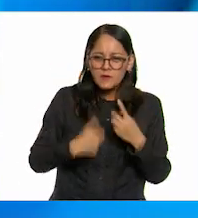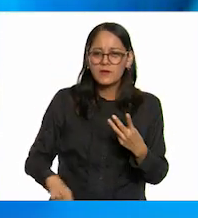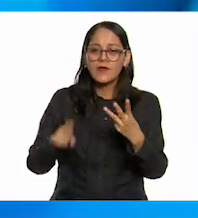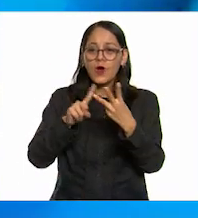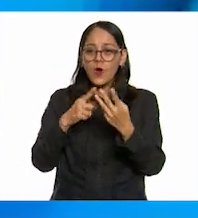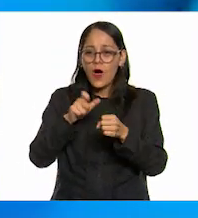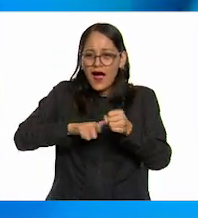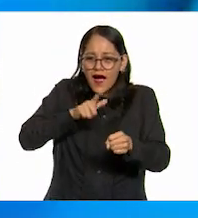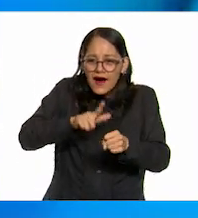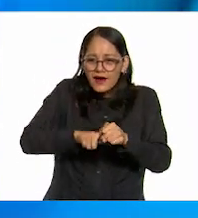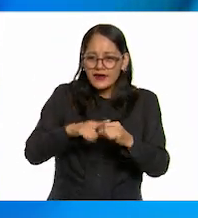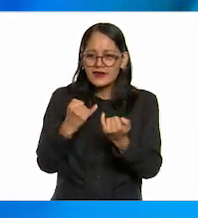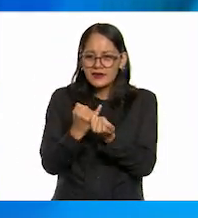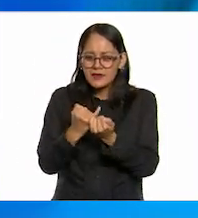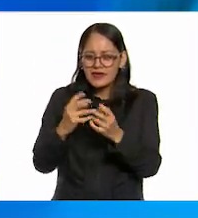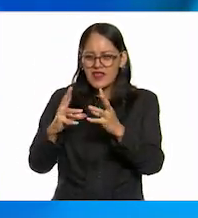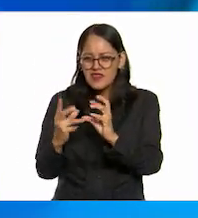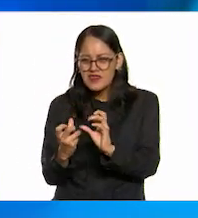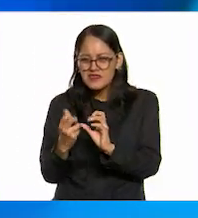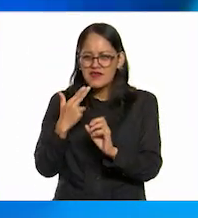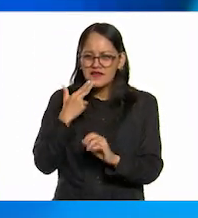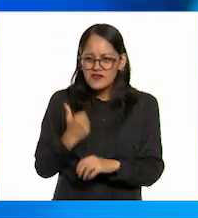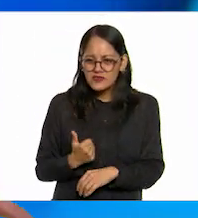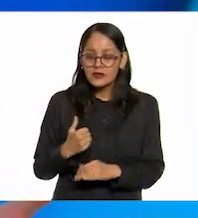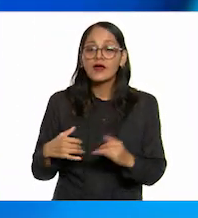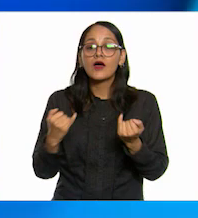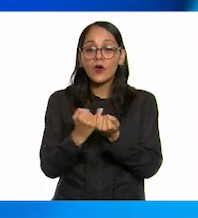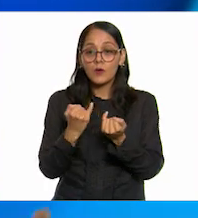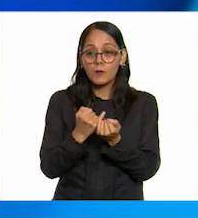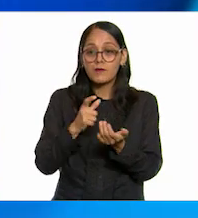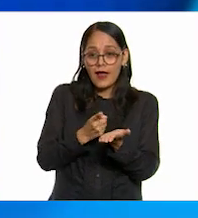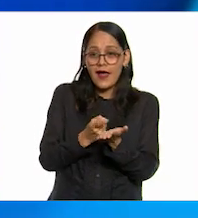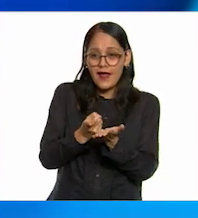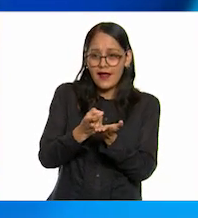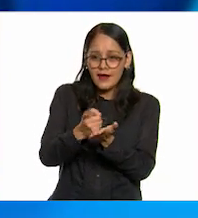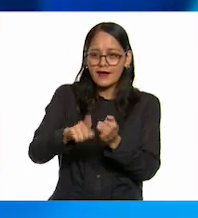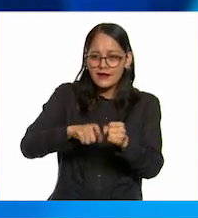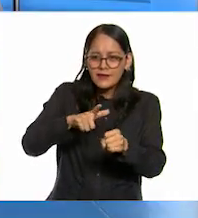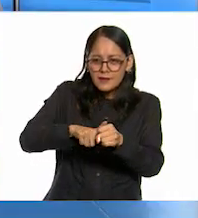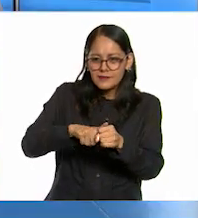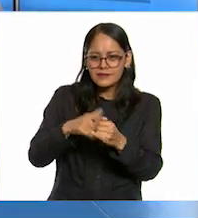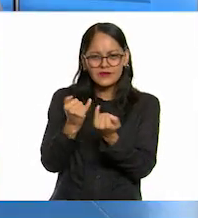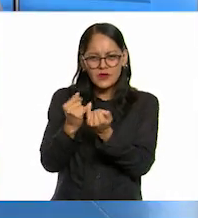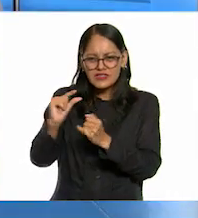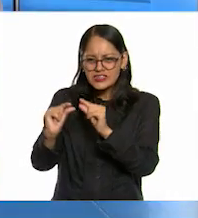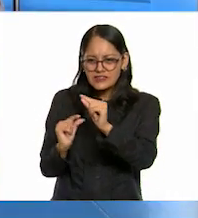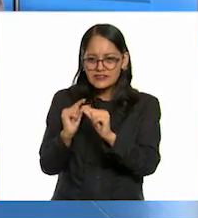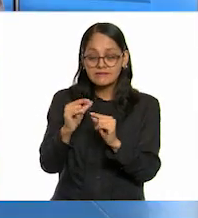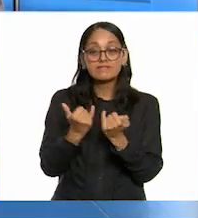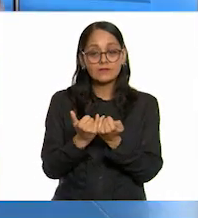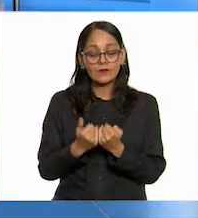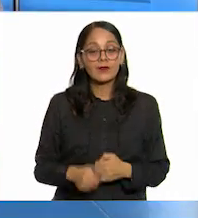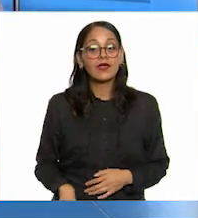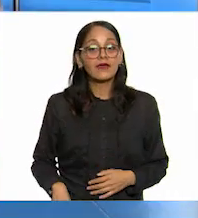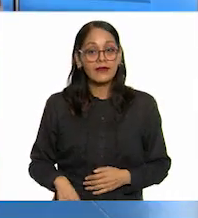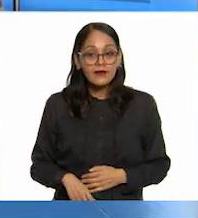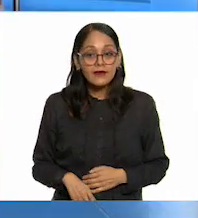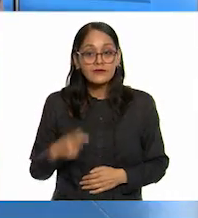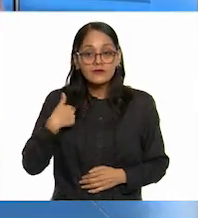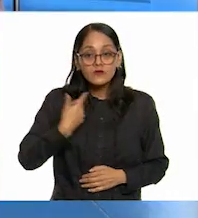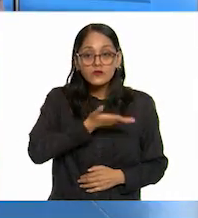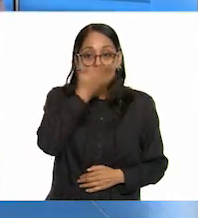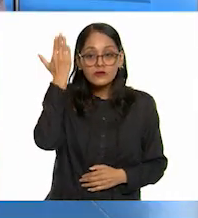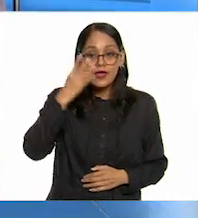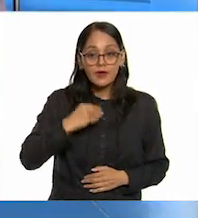animales en descomposición o los insectos por su aspecto. Nunca me hubiera imaginado que las